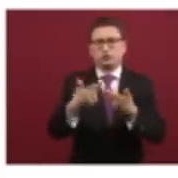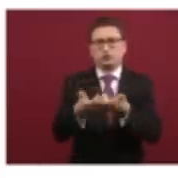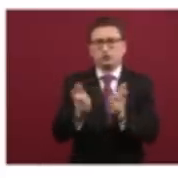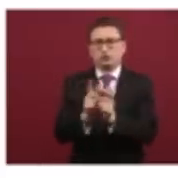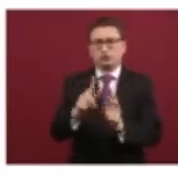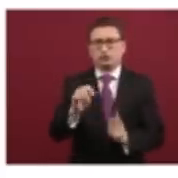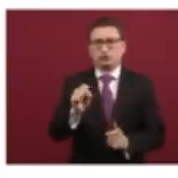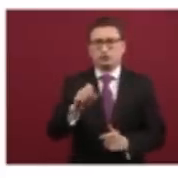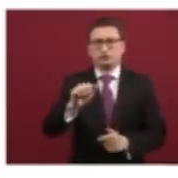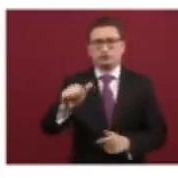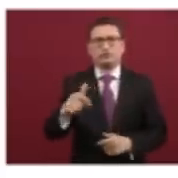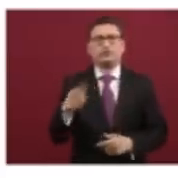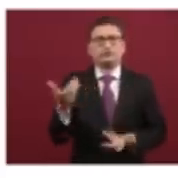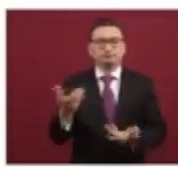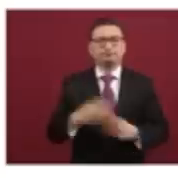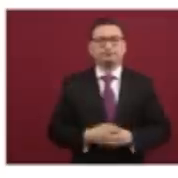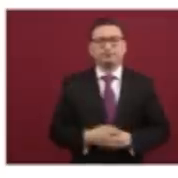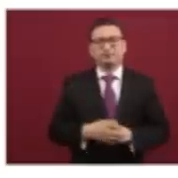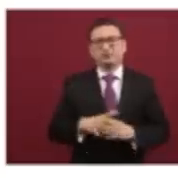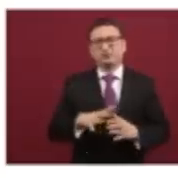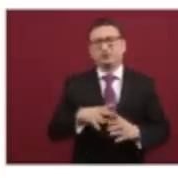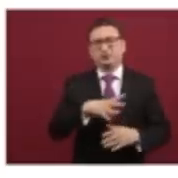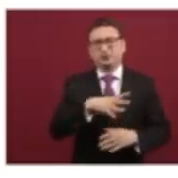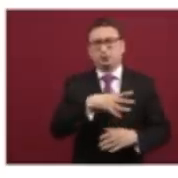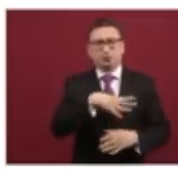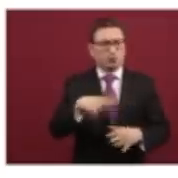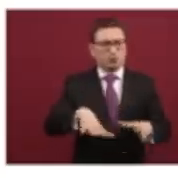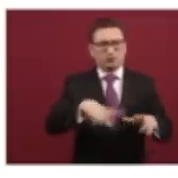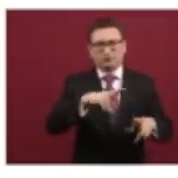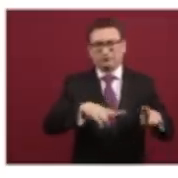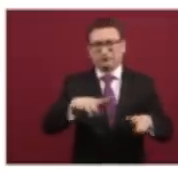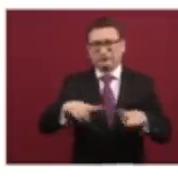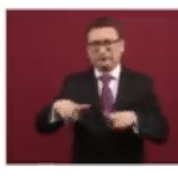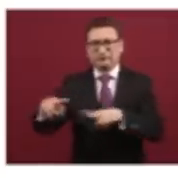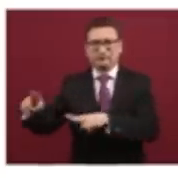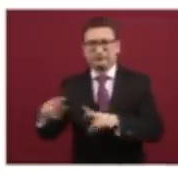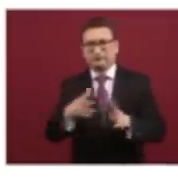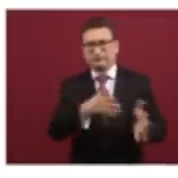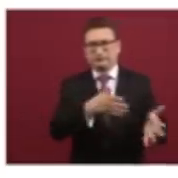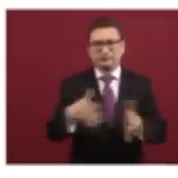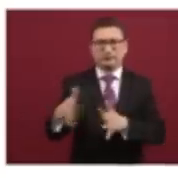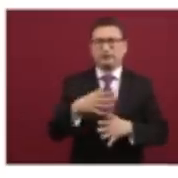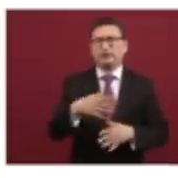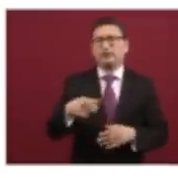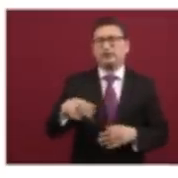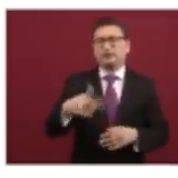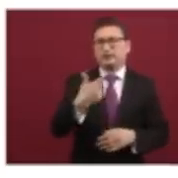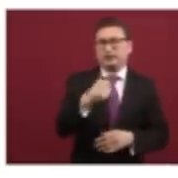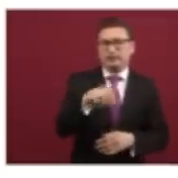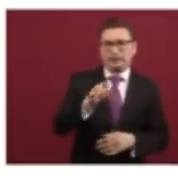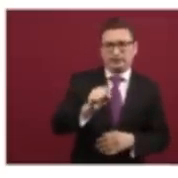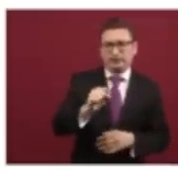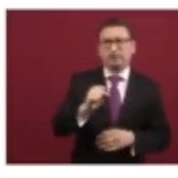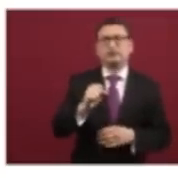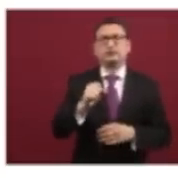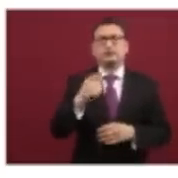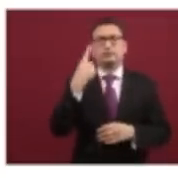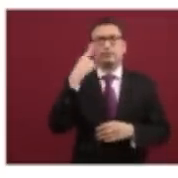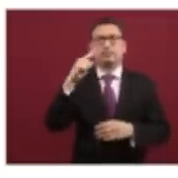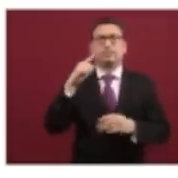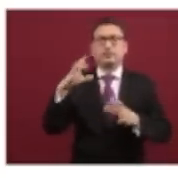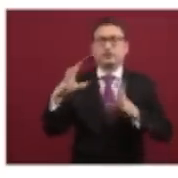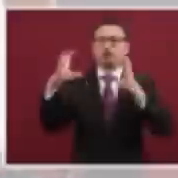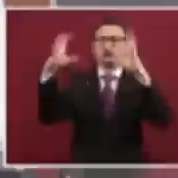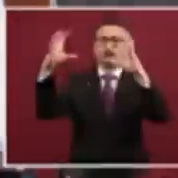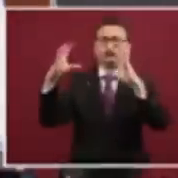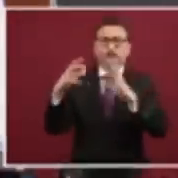Tomsa. En general, el margen que tienen las gaseras en el gas para tanques